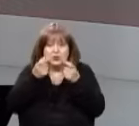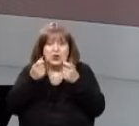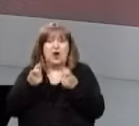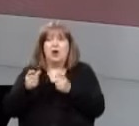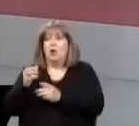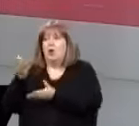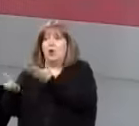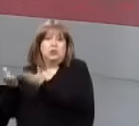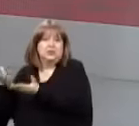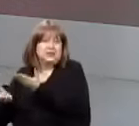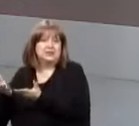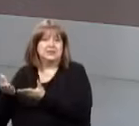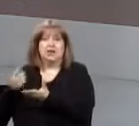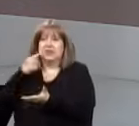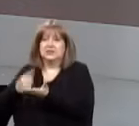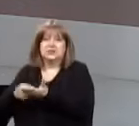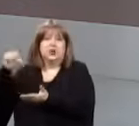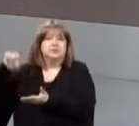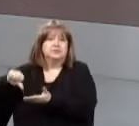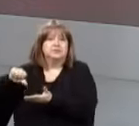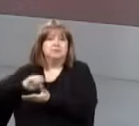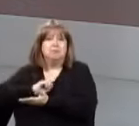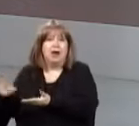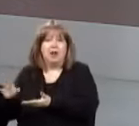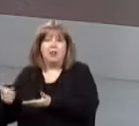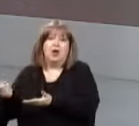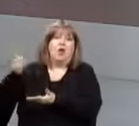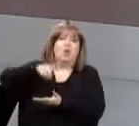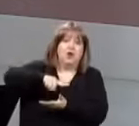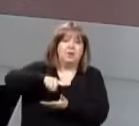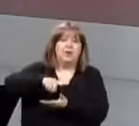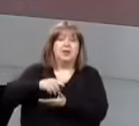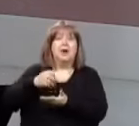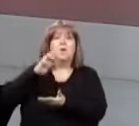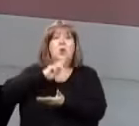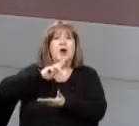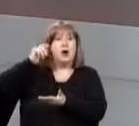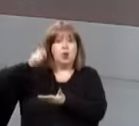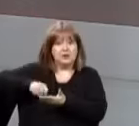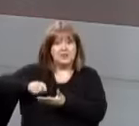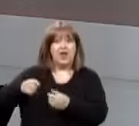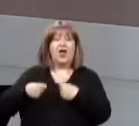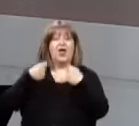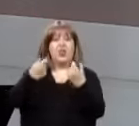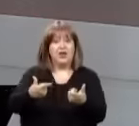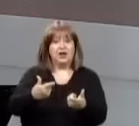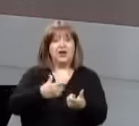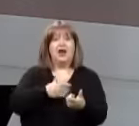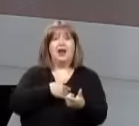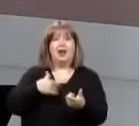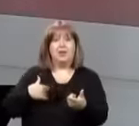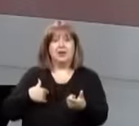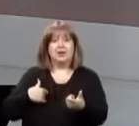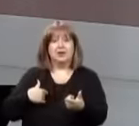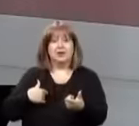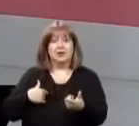la justicia toma malas decisiones, como fue esta, de otorgarle nuevamente la custodia del a niño la a la mamá, cuando ya